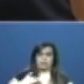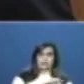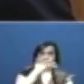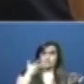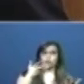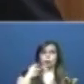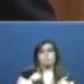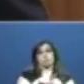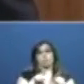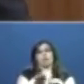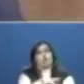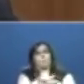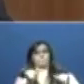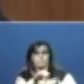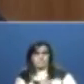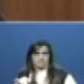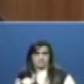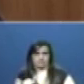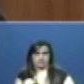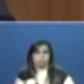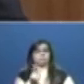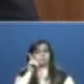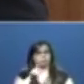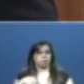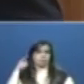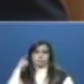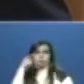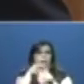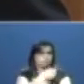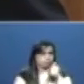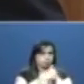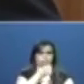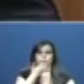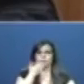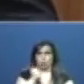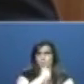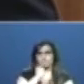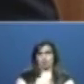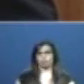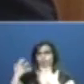de compensaciones destinadas a objetivo prioritar como el empleo